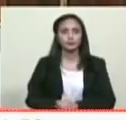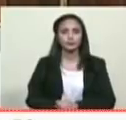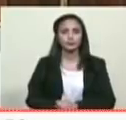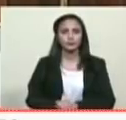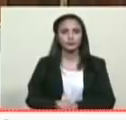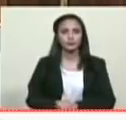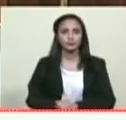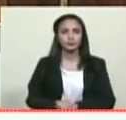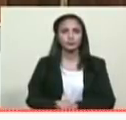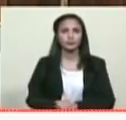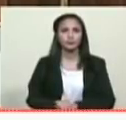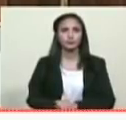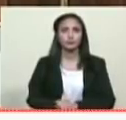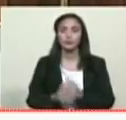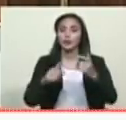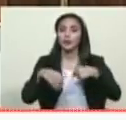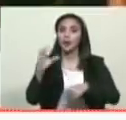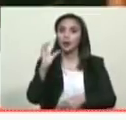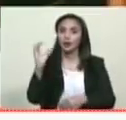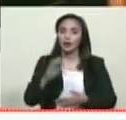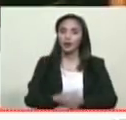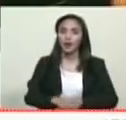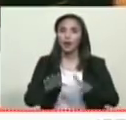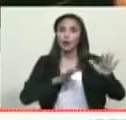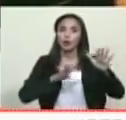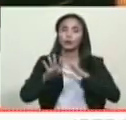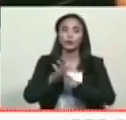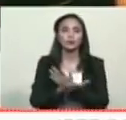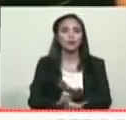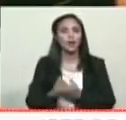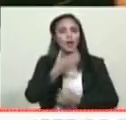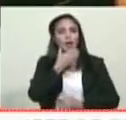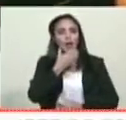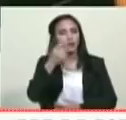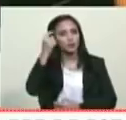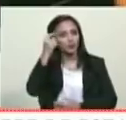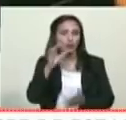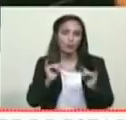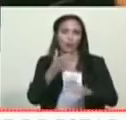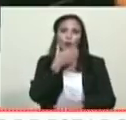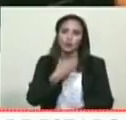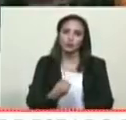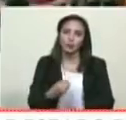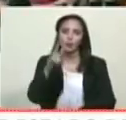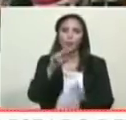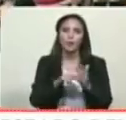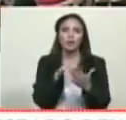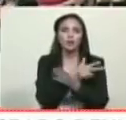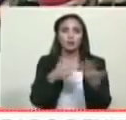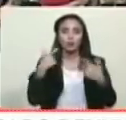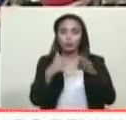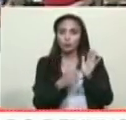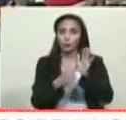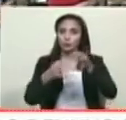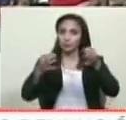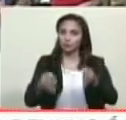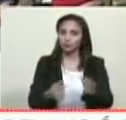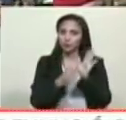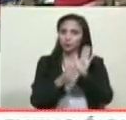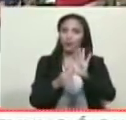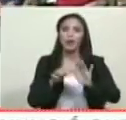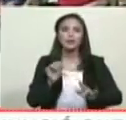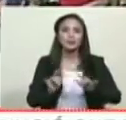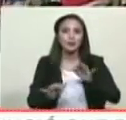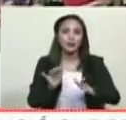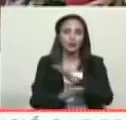Morales Ayma. En Caracas, a los 14 días del mes de diciembre de 2018, comuníquese y publíquese por la